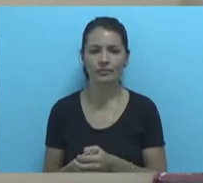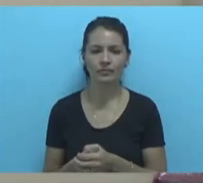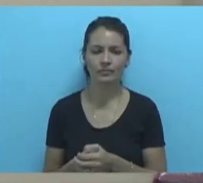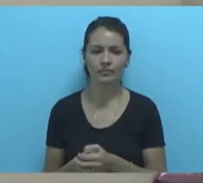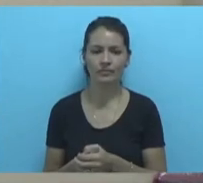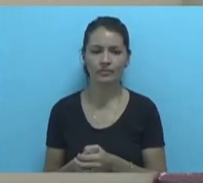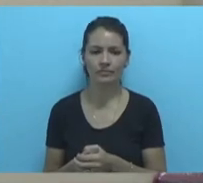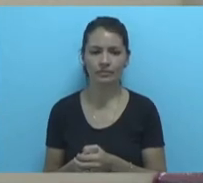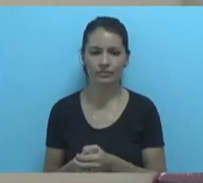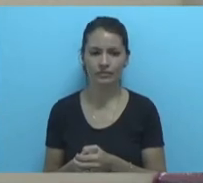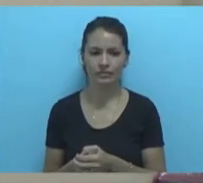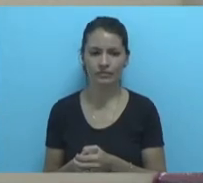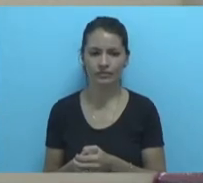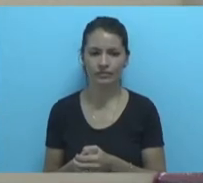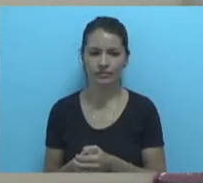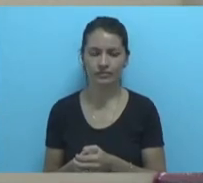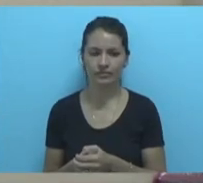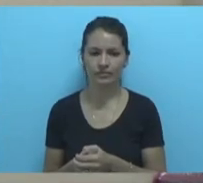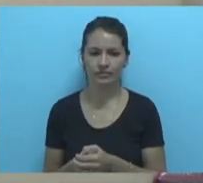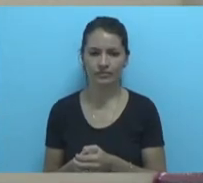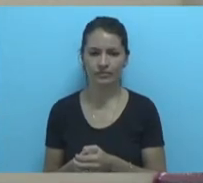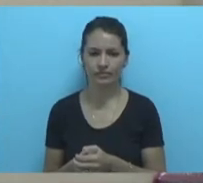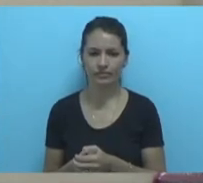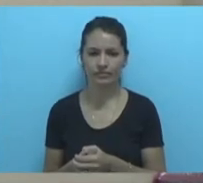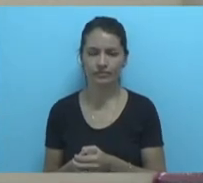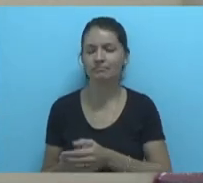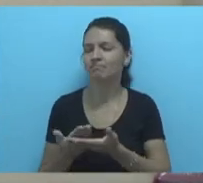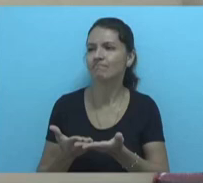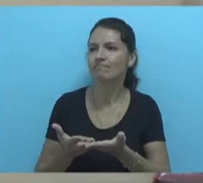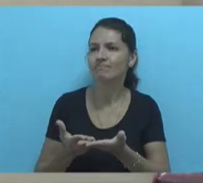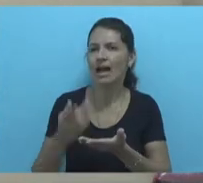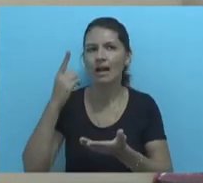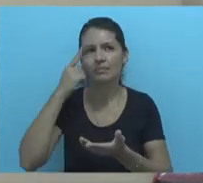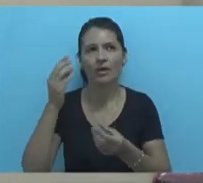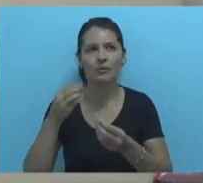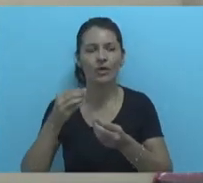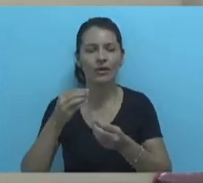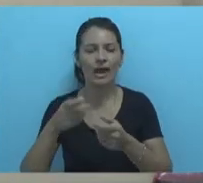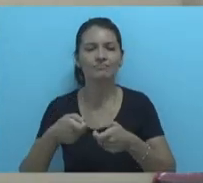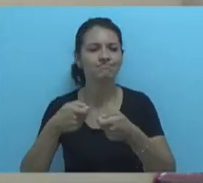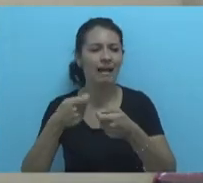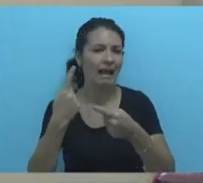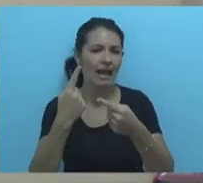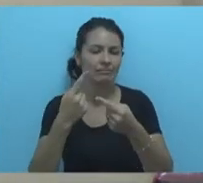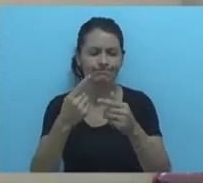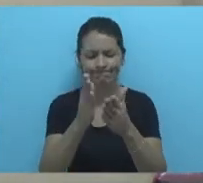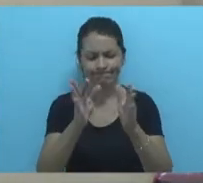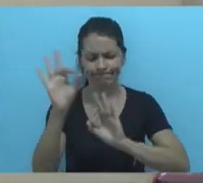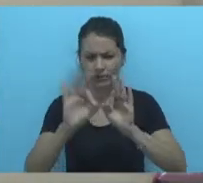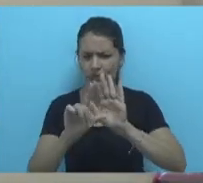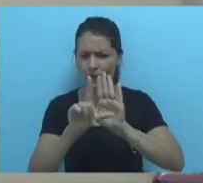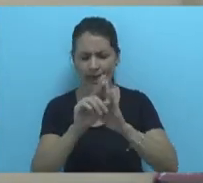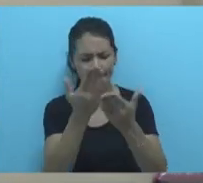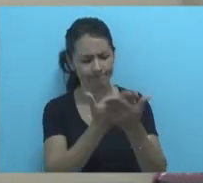sí vamos a hacer ciertas presentaciones desglosadas porque nos parece que suma muchísimo para lo que